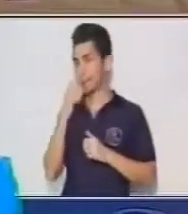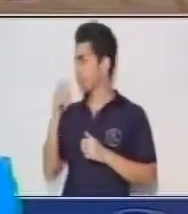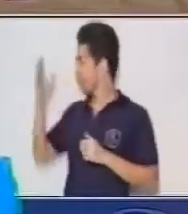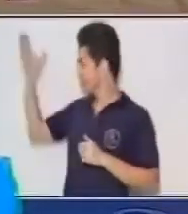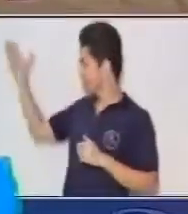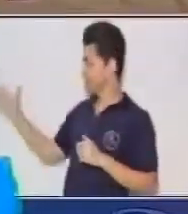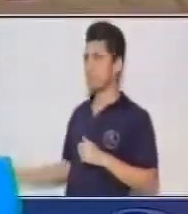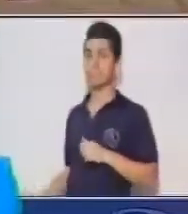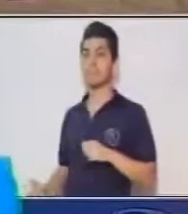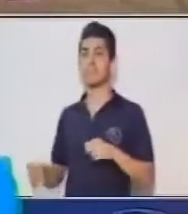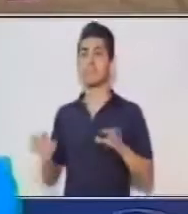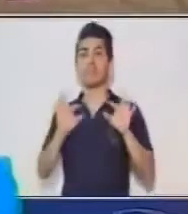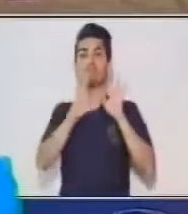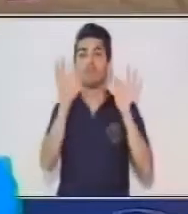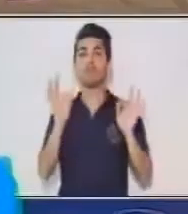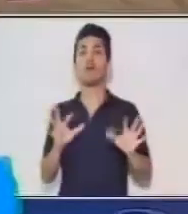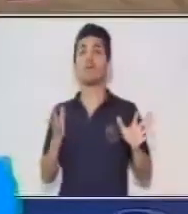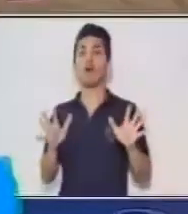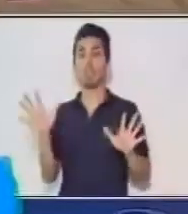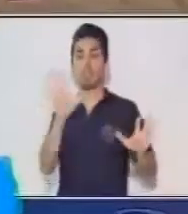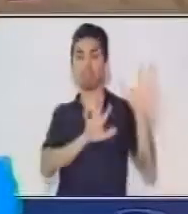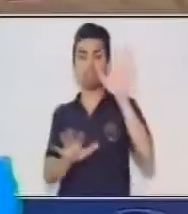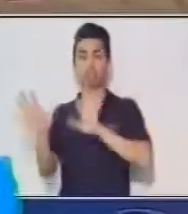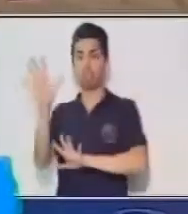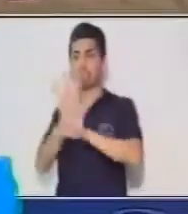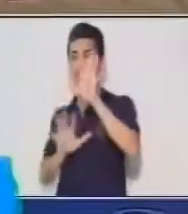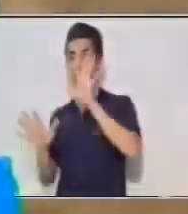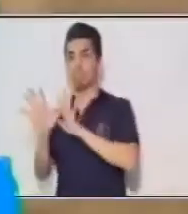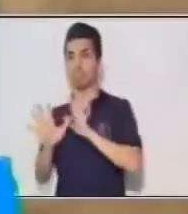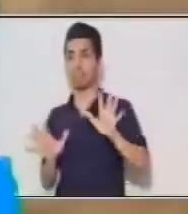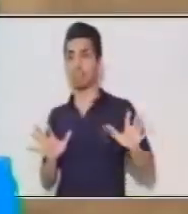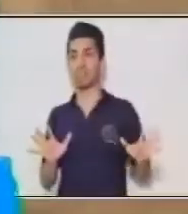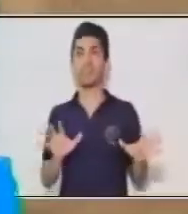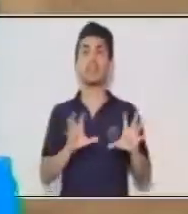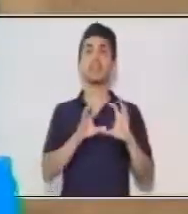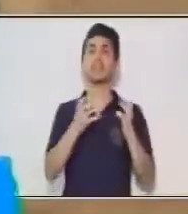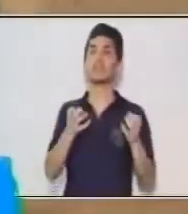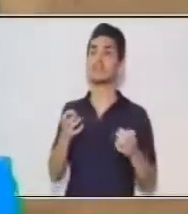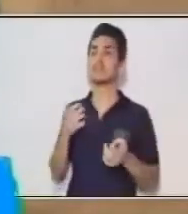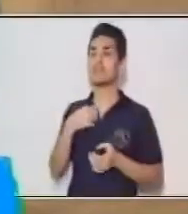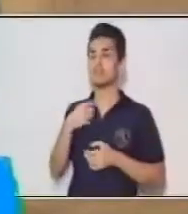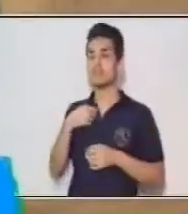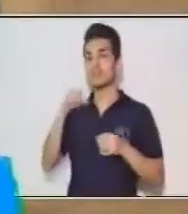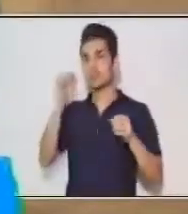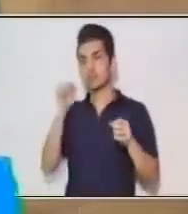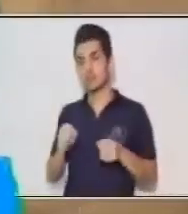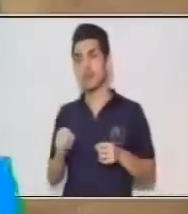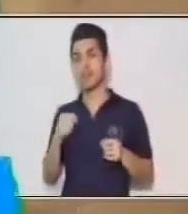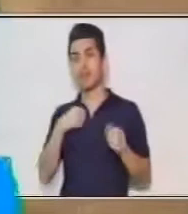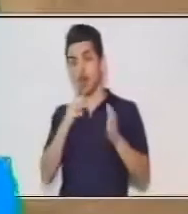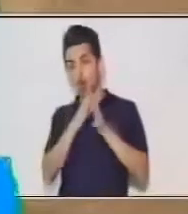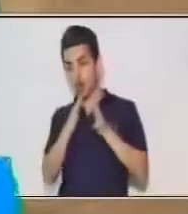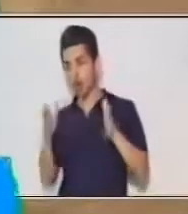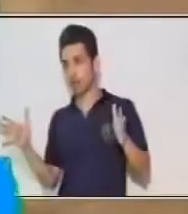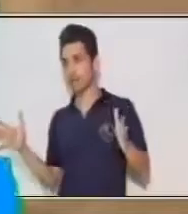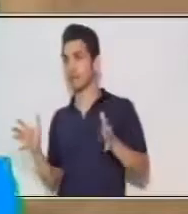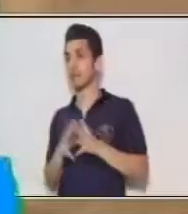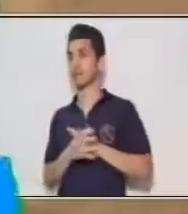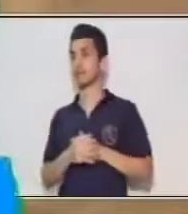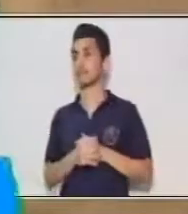números de una manera desordenada, en el cual nosotros tenemos que ordenar.